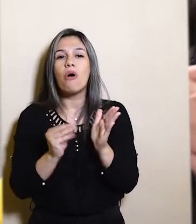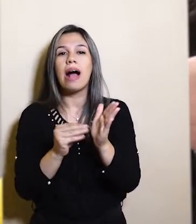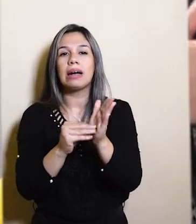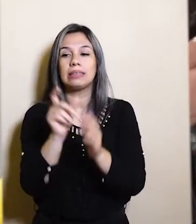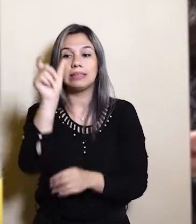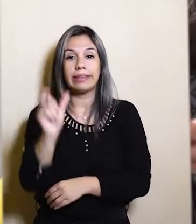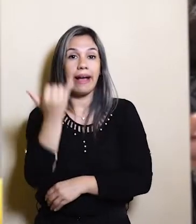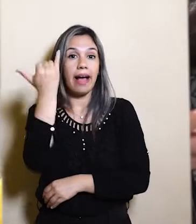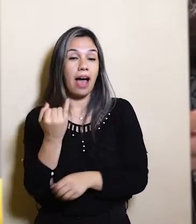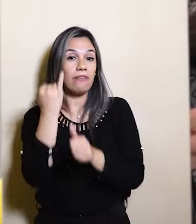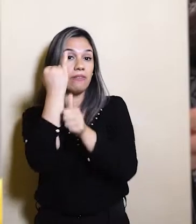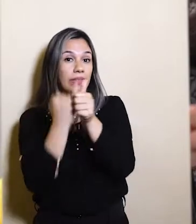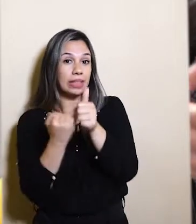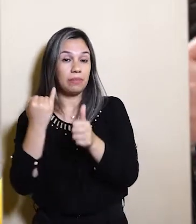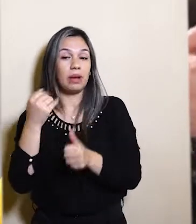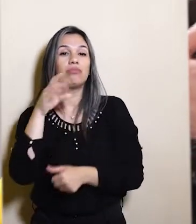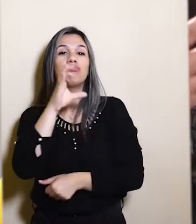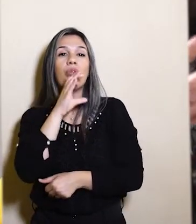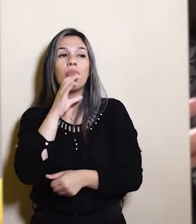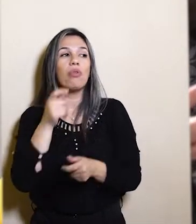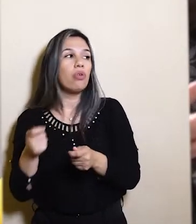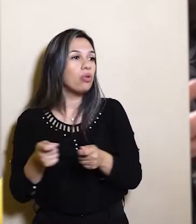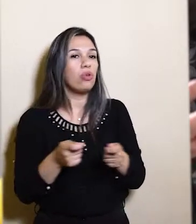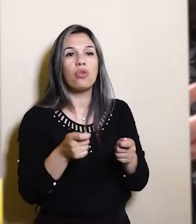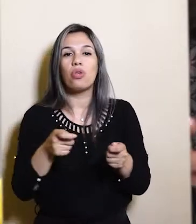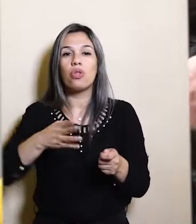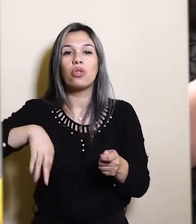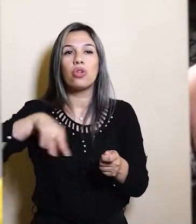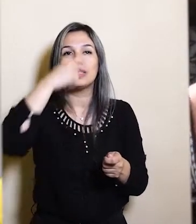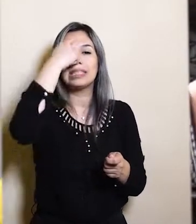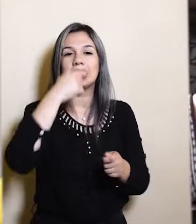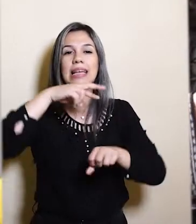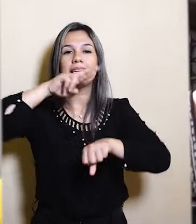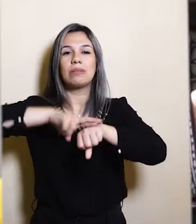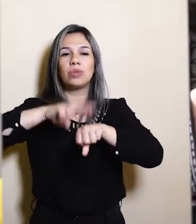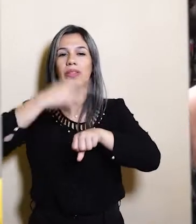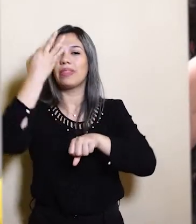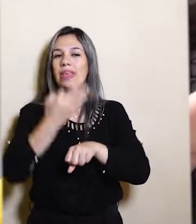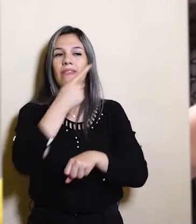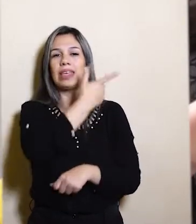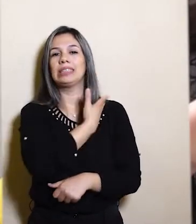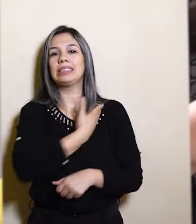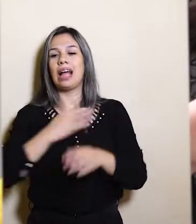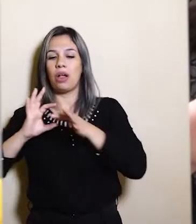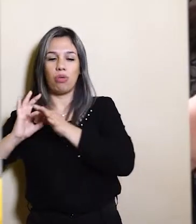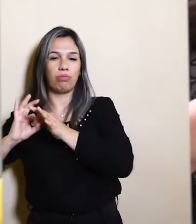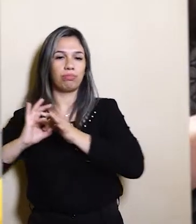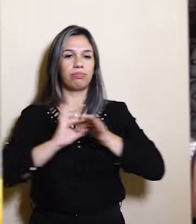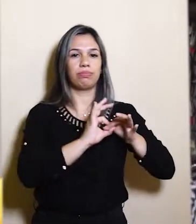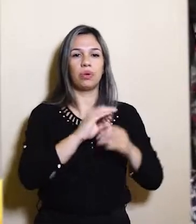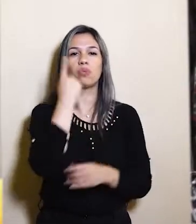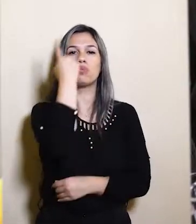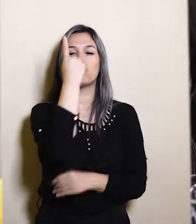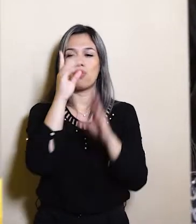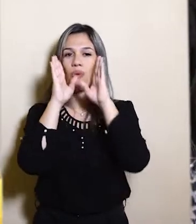interministerial garantiza de alguna manera, ¿no?, somete a estas autoridades del Estado a una coordinación necesaria para poder atender estos casos,